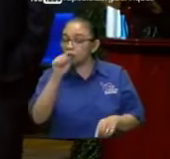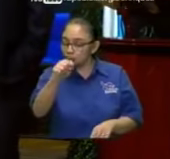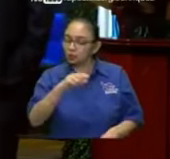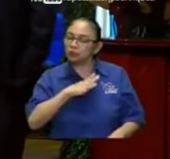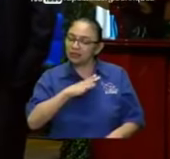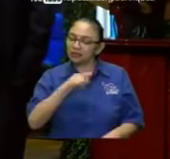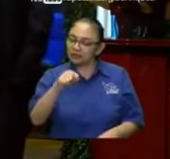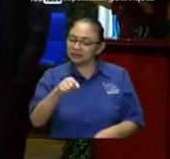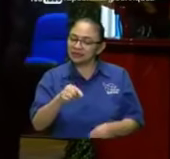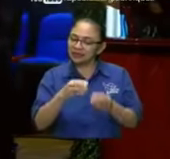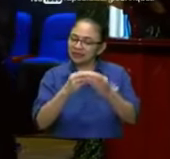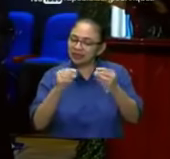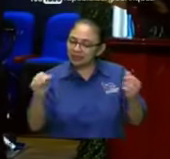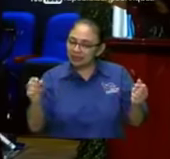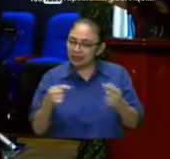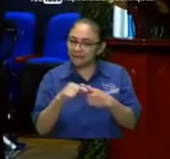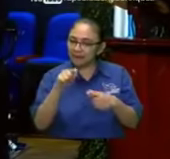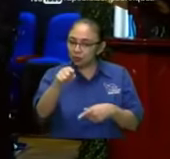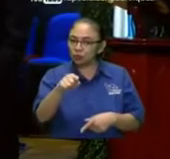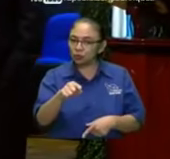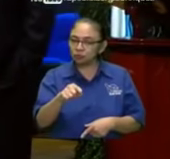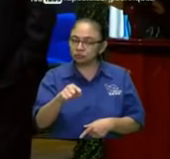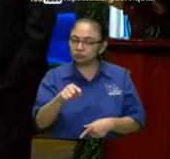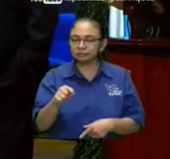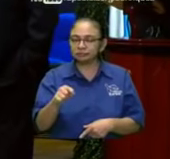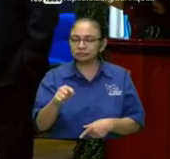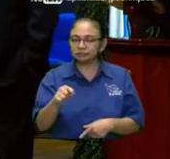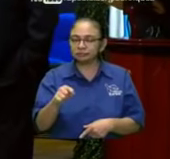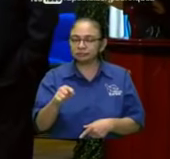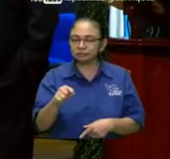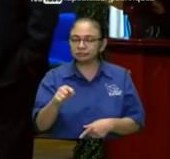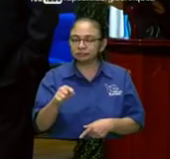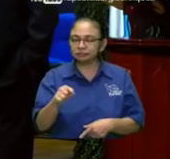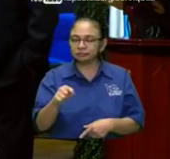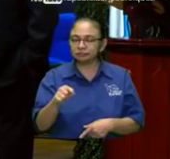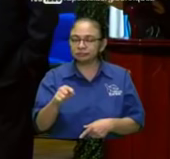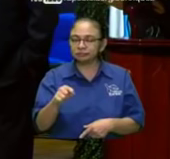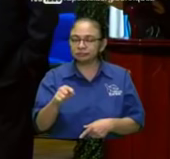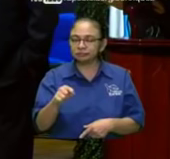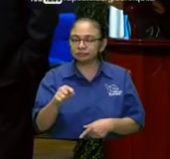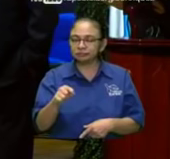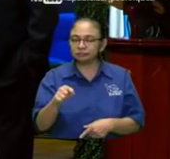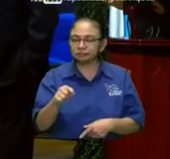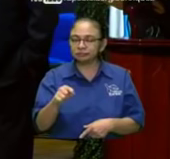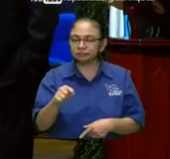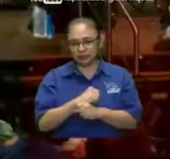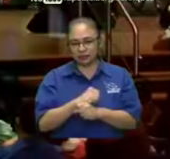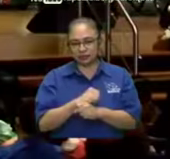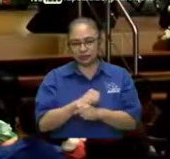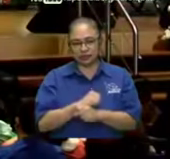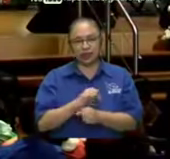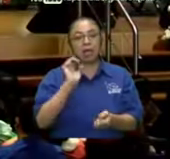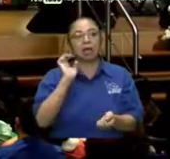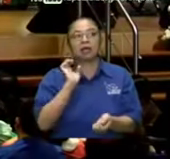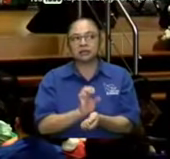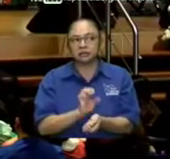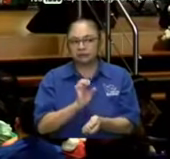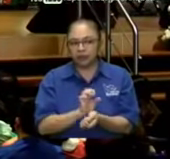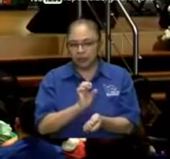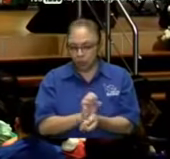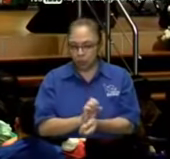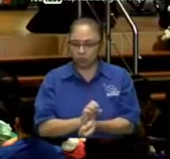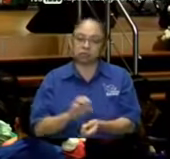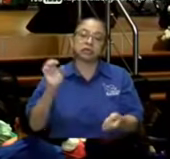O sea que él se pasó la disciplina de esos cuates ahí, con ellos. Se tuvo que pasar la disciplina ahí,